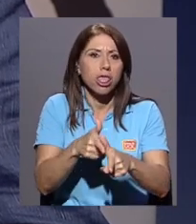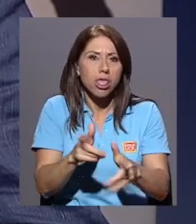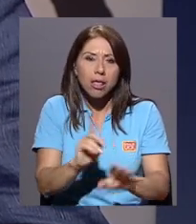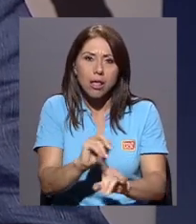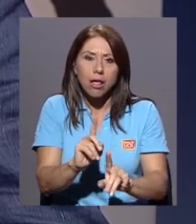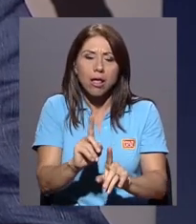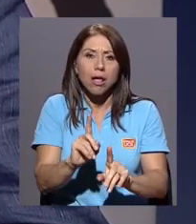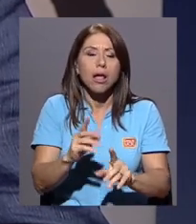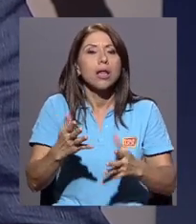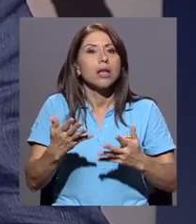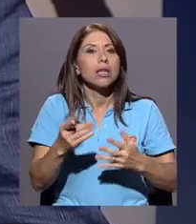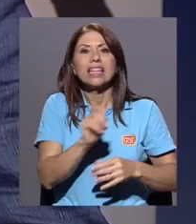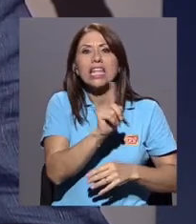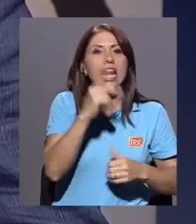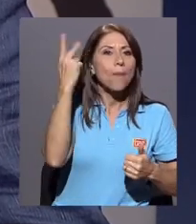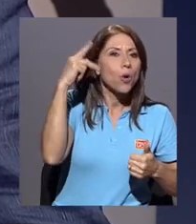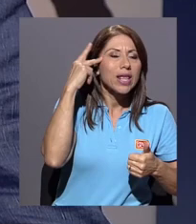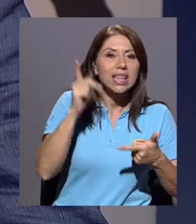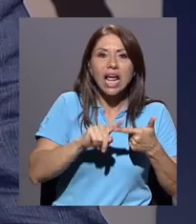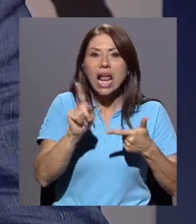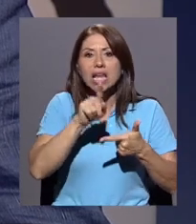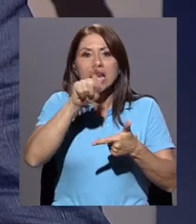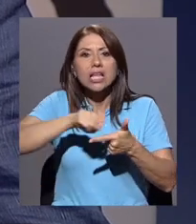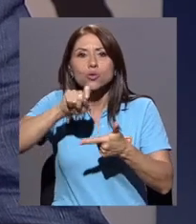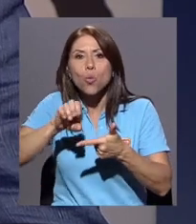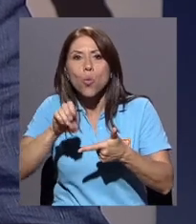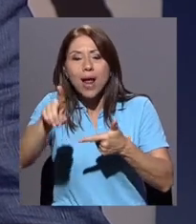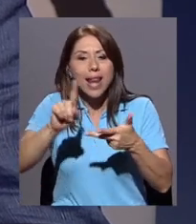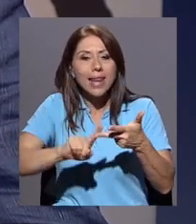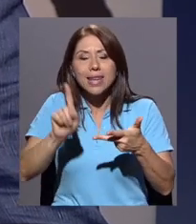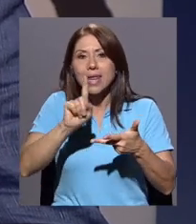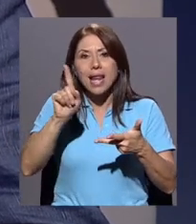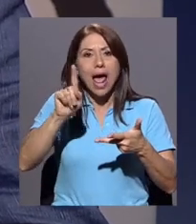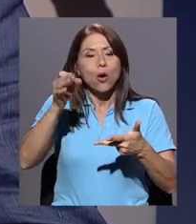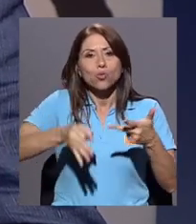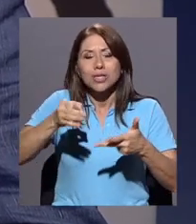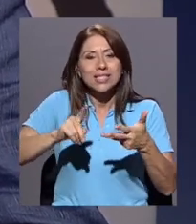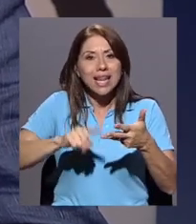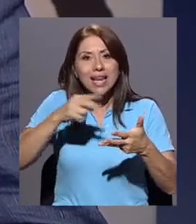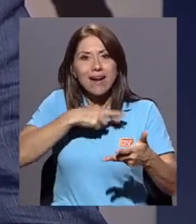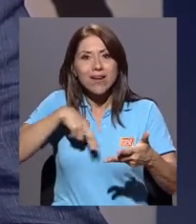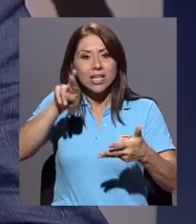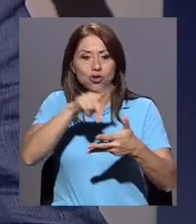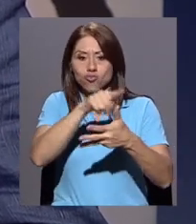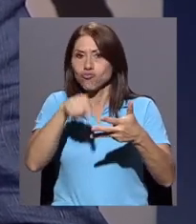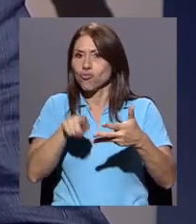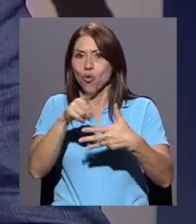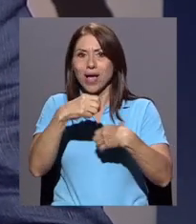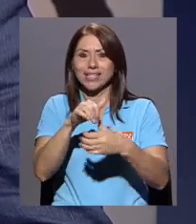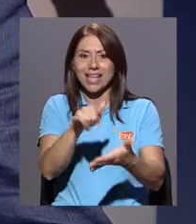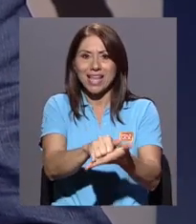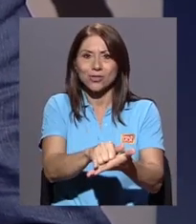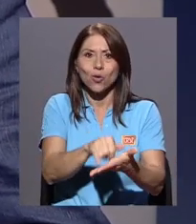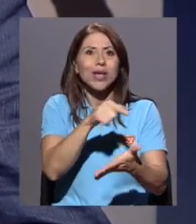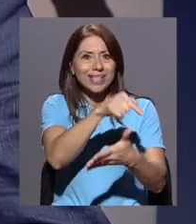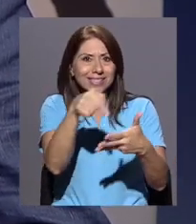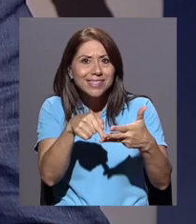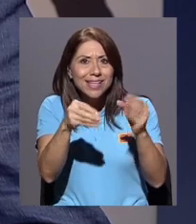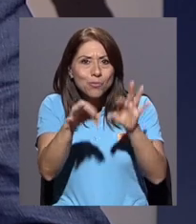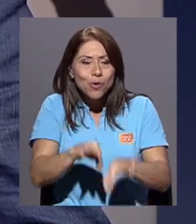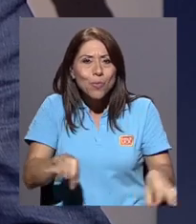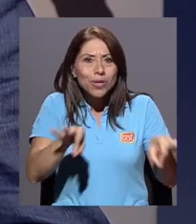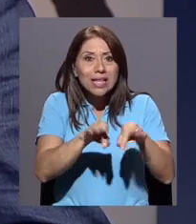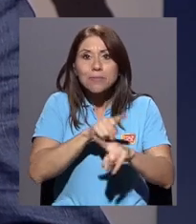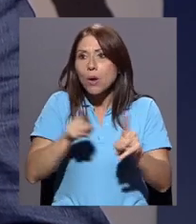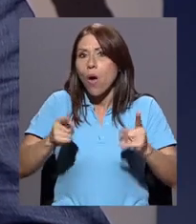Digamos, ni la política, ni la escuela, ni la justicia, ni la religión hacen justamente eso, hacen cosas muy importantes, pero todavía no tenemos